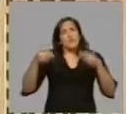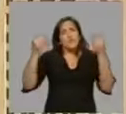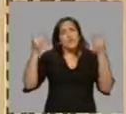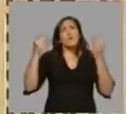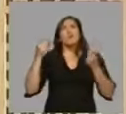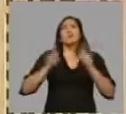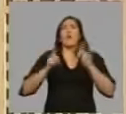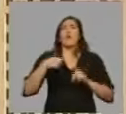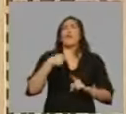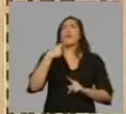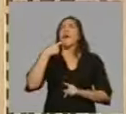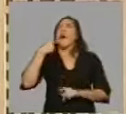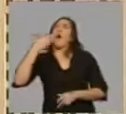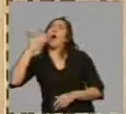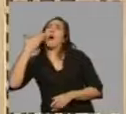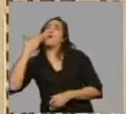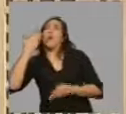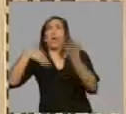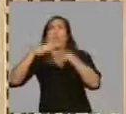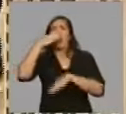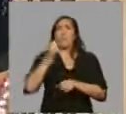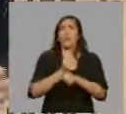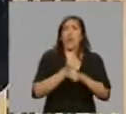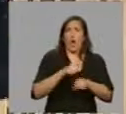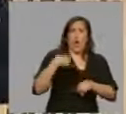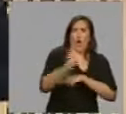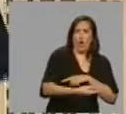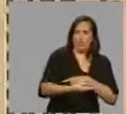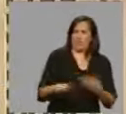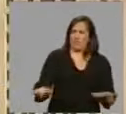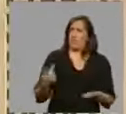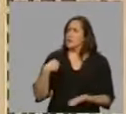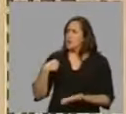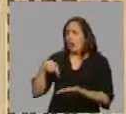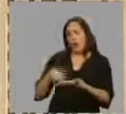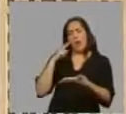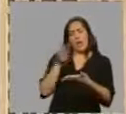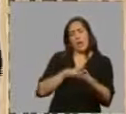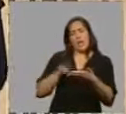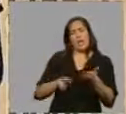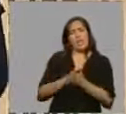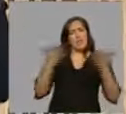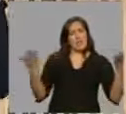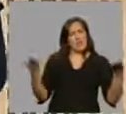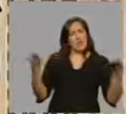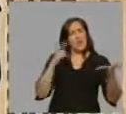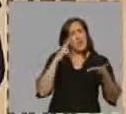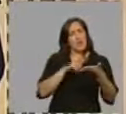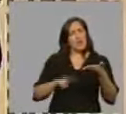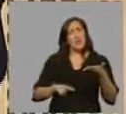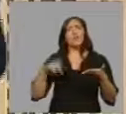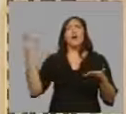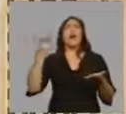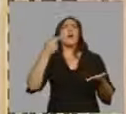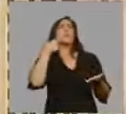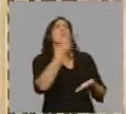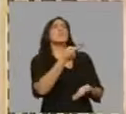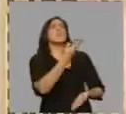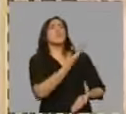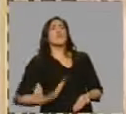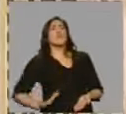una cosa y luego hace otra. Hoy leía en los diarios acerca de que el Poder Ejecutivo